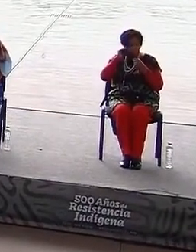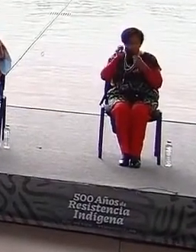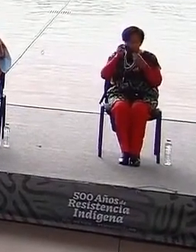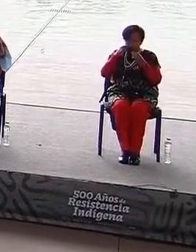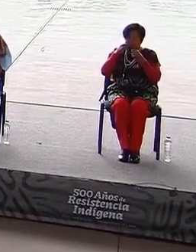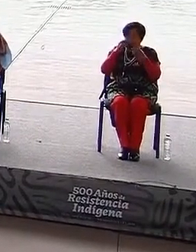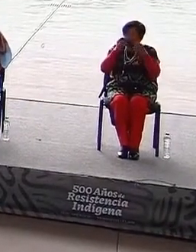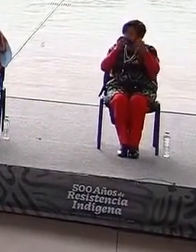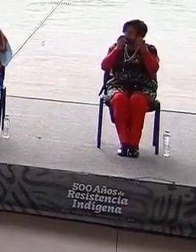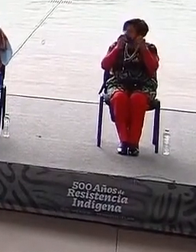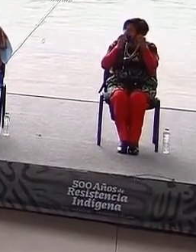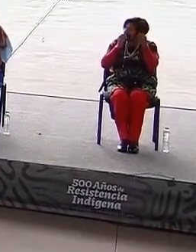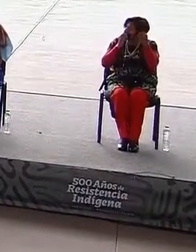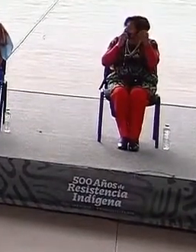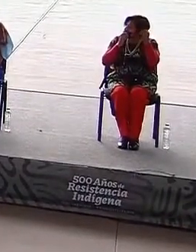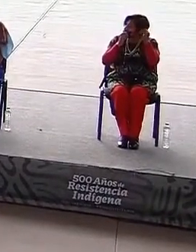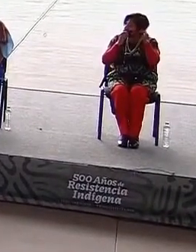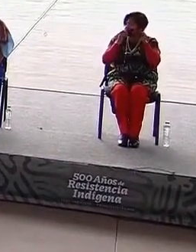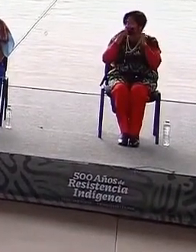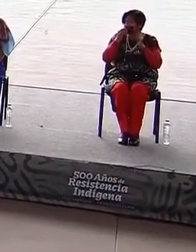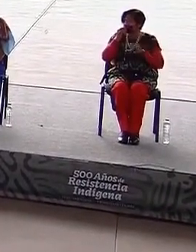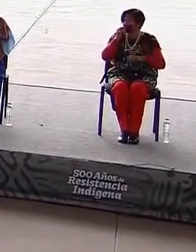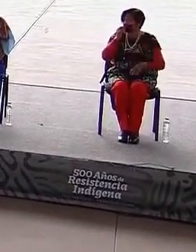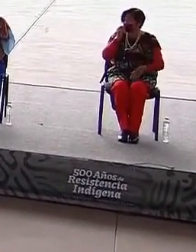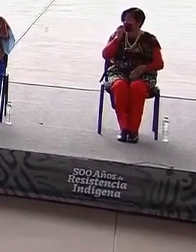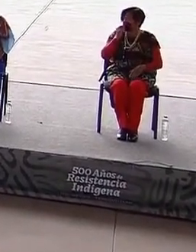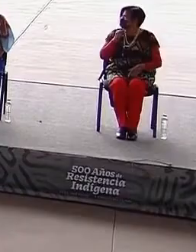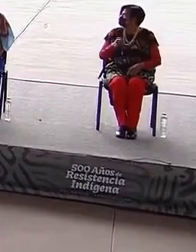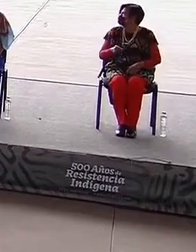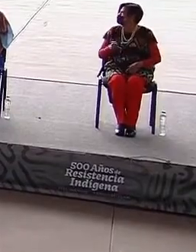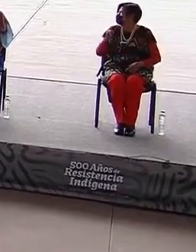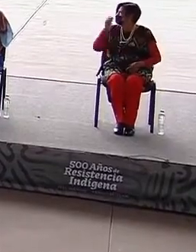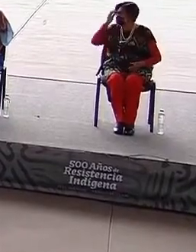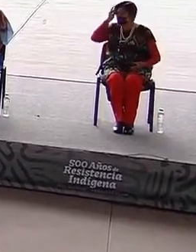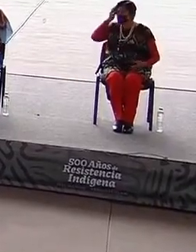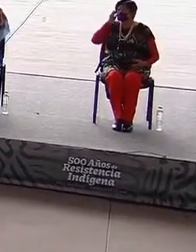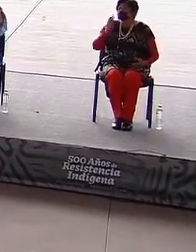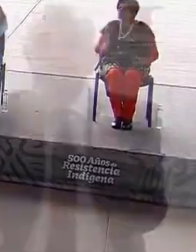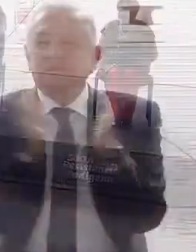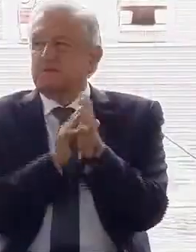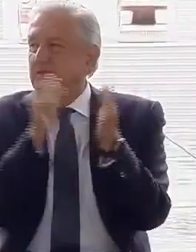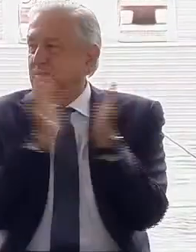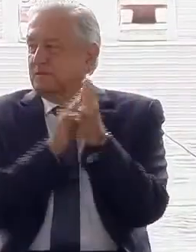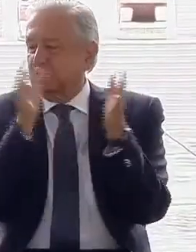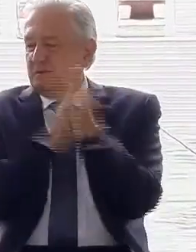General Luis Crescencio Sandoval González, secretario de la Defensa Nacional.